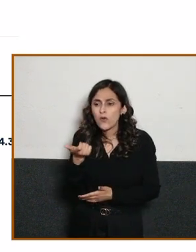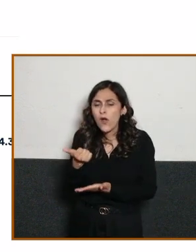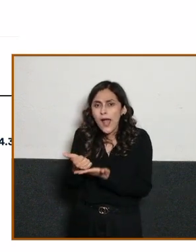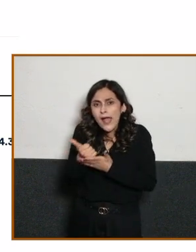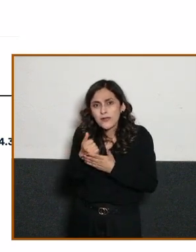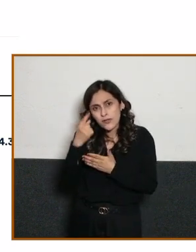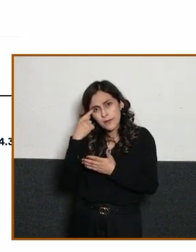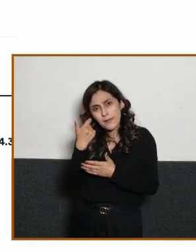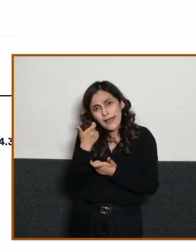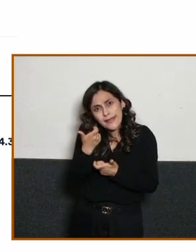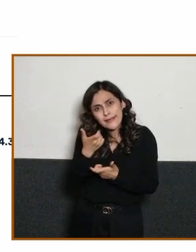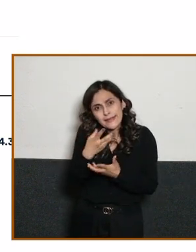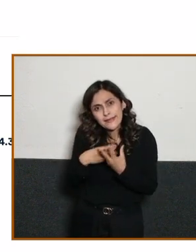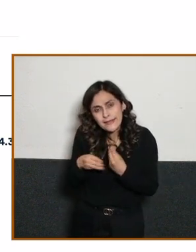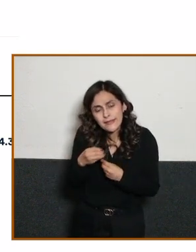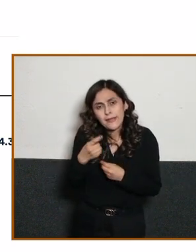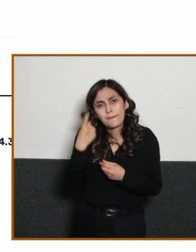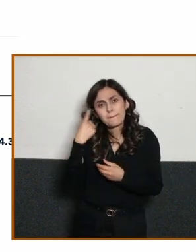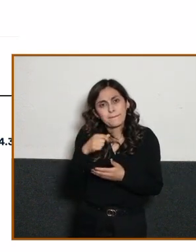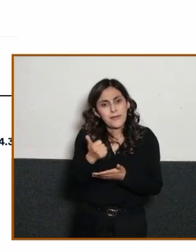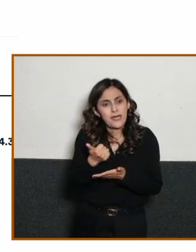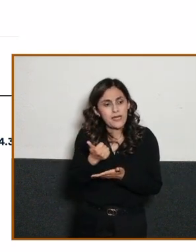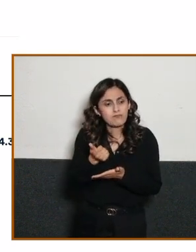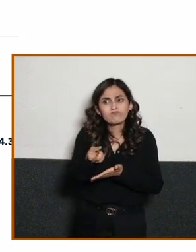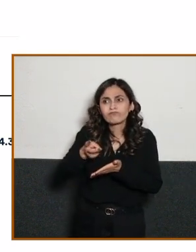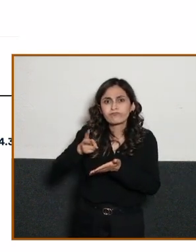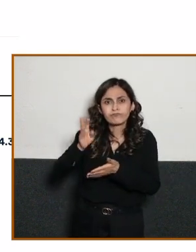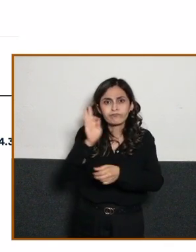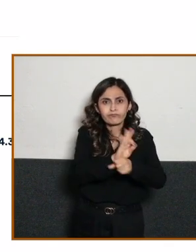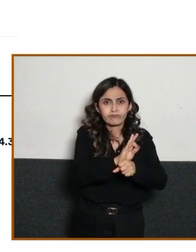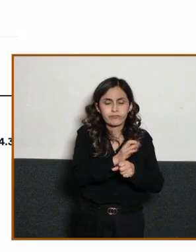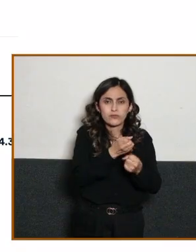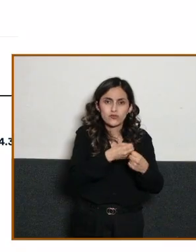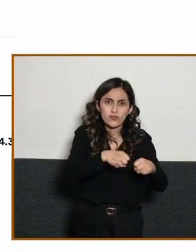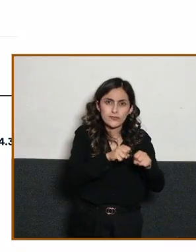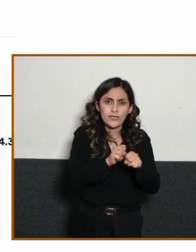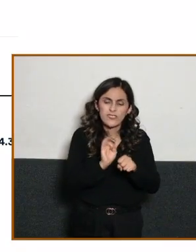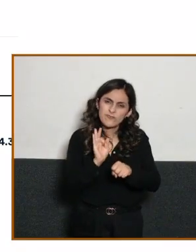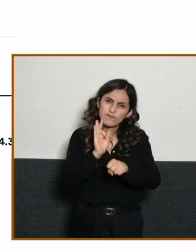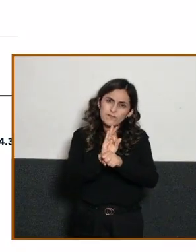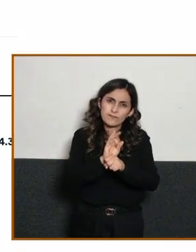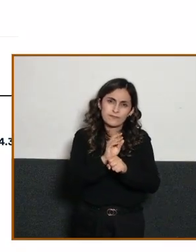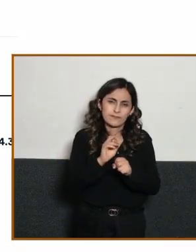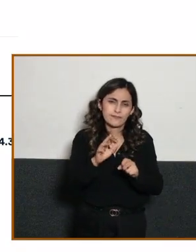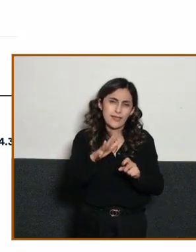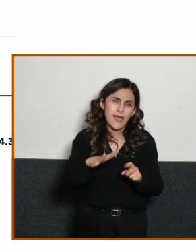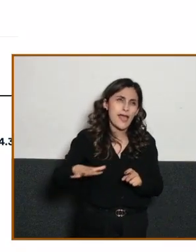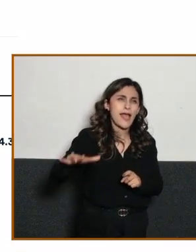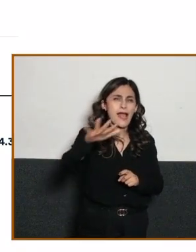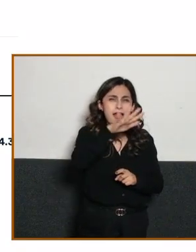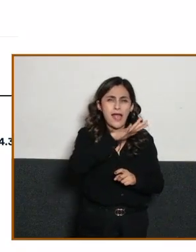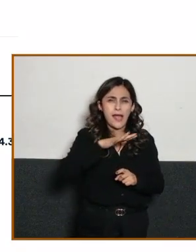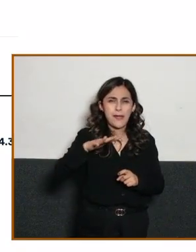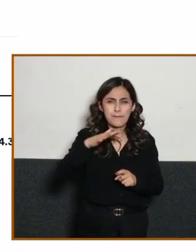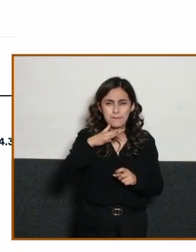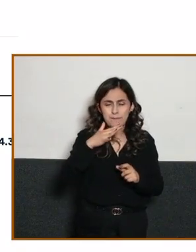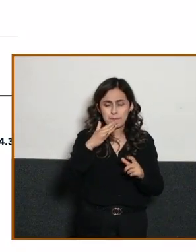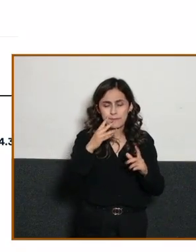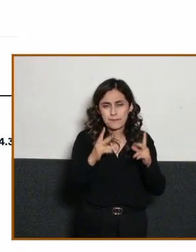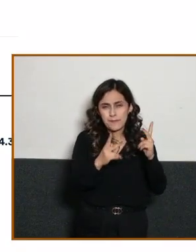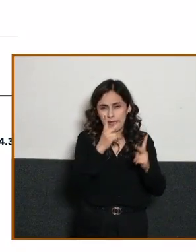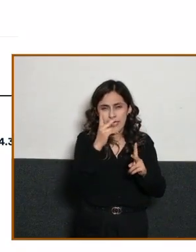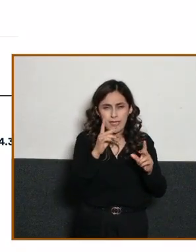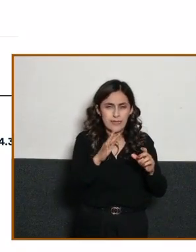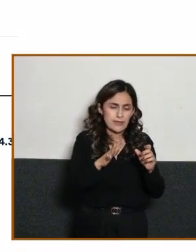me hace tener mayor valor social? ¿Y cómo me hace tener mayor valor ambiental? La otra es que desde